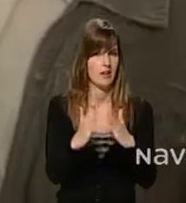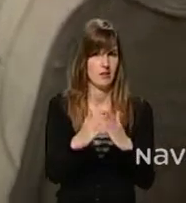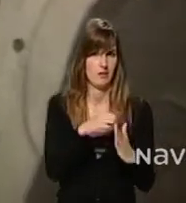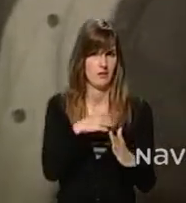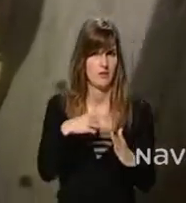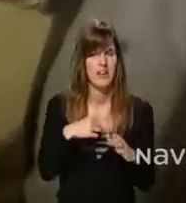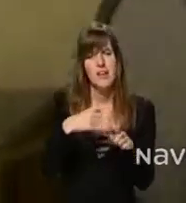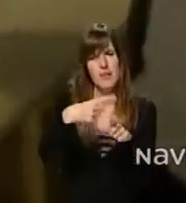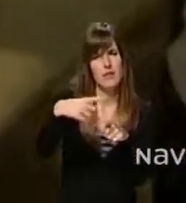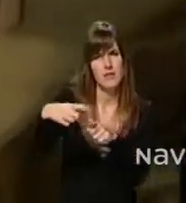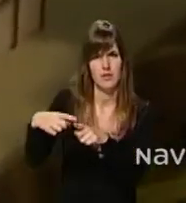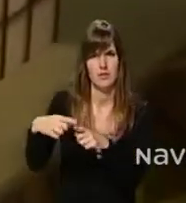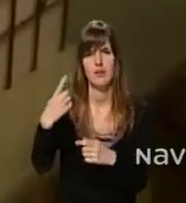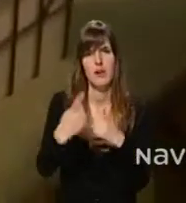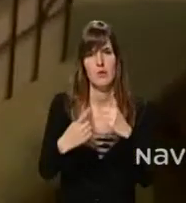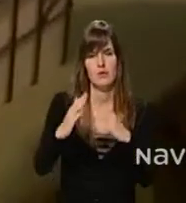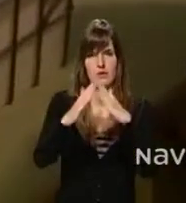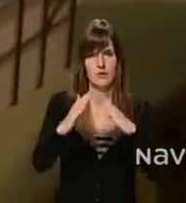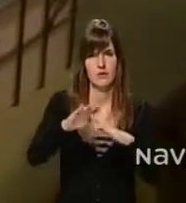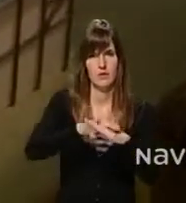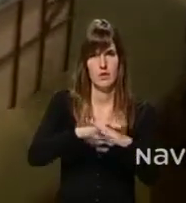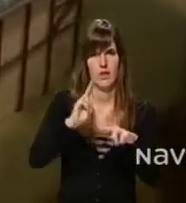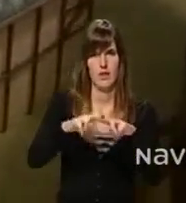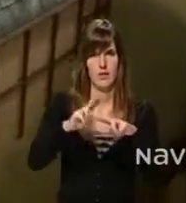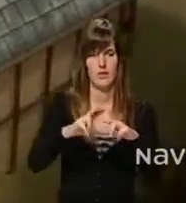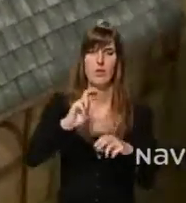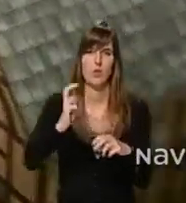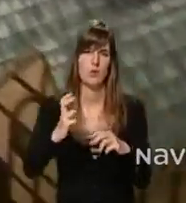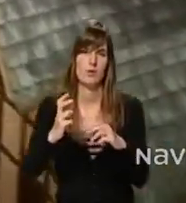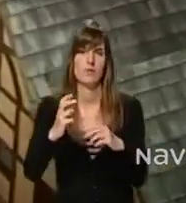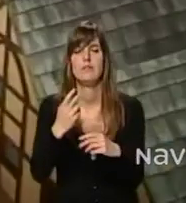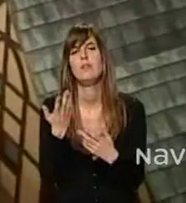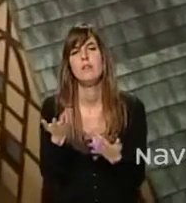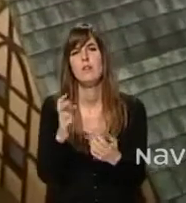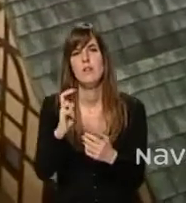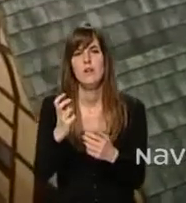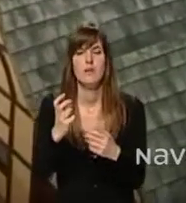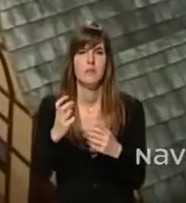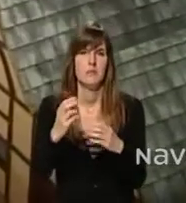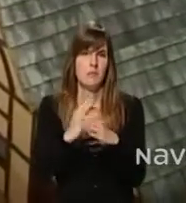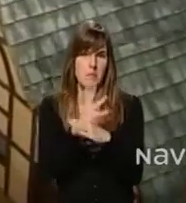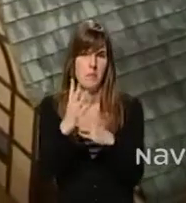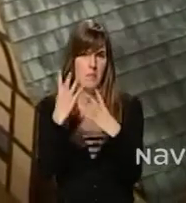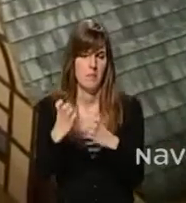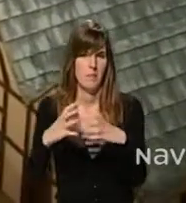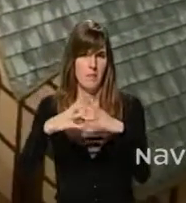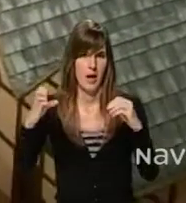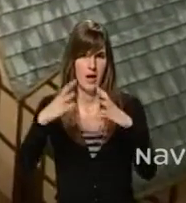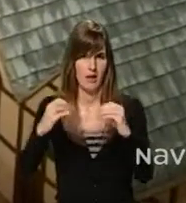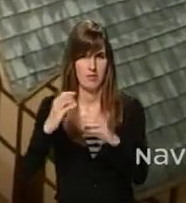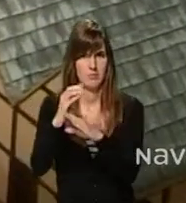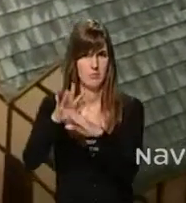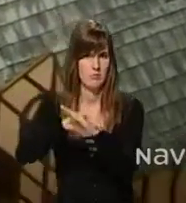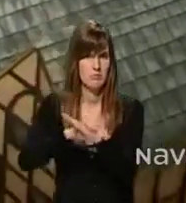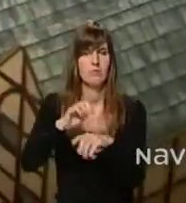son distintas, unas van con o sea, con pizarras, otras son de paja. Pues es la